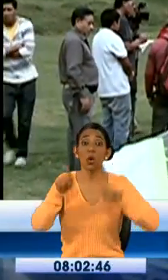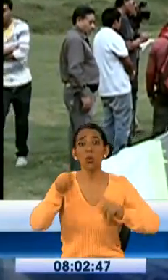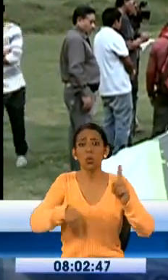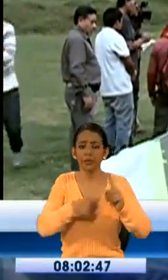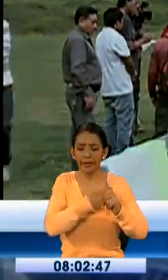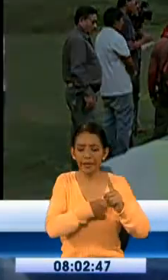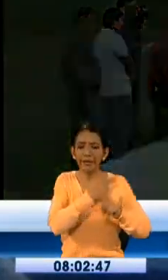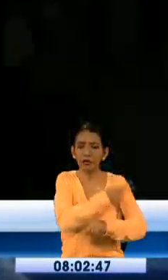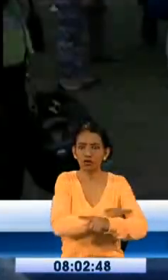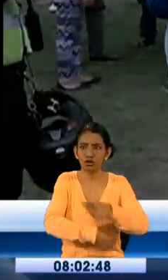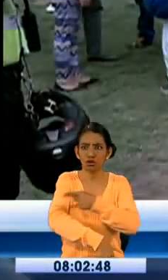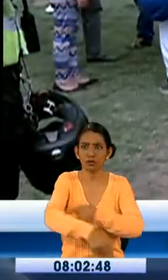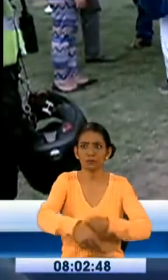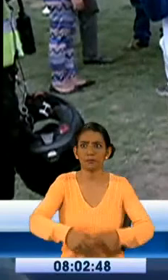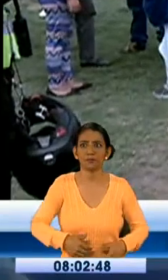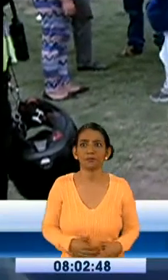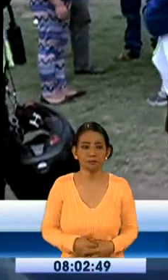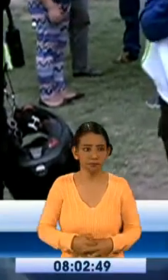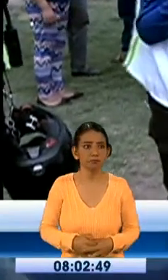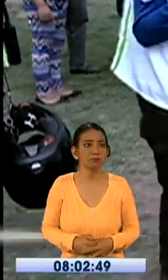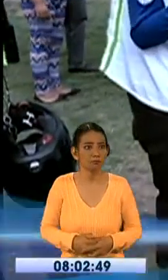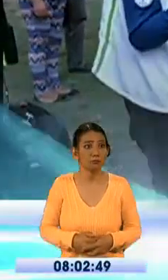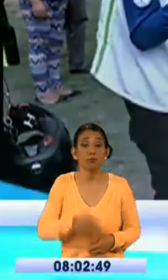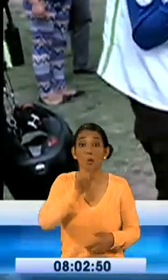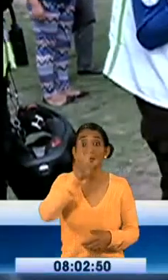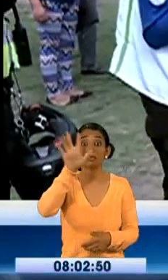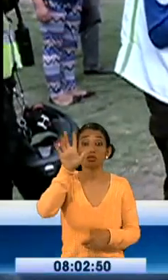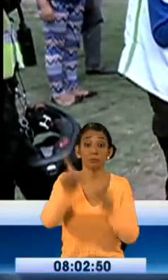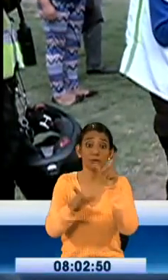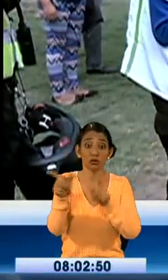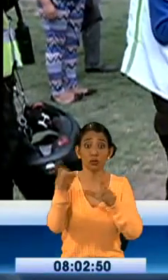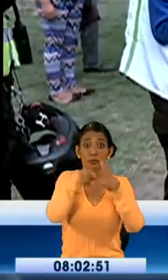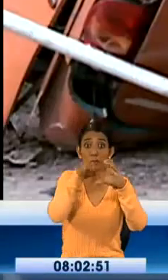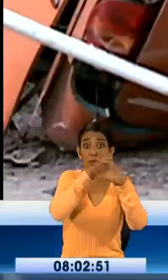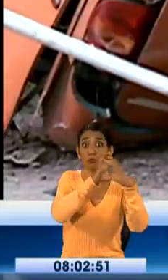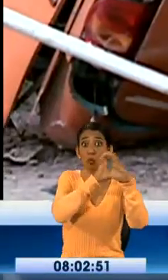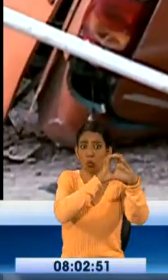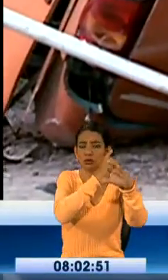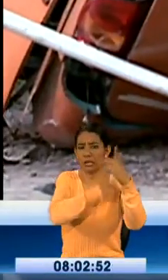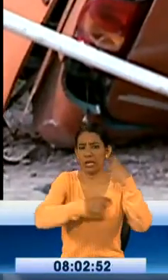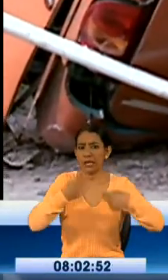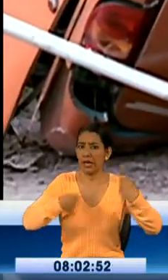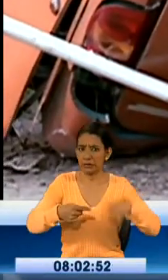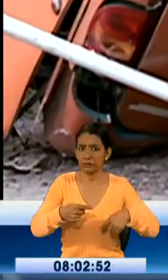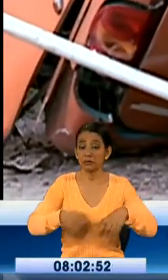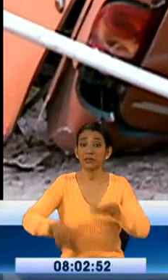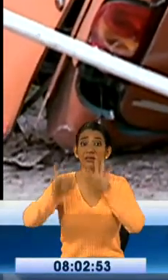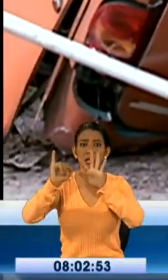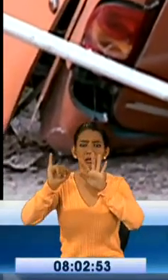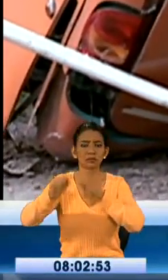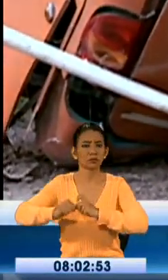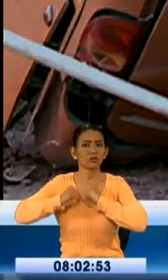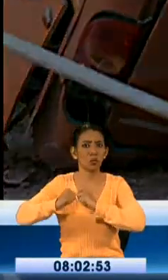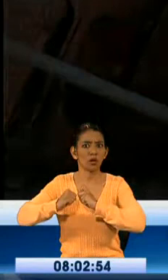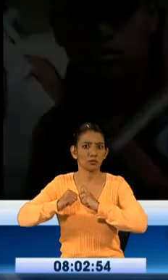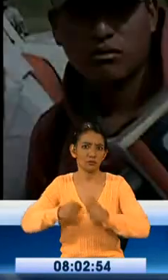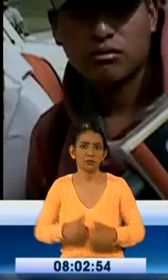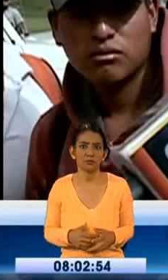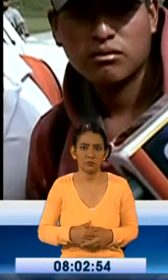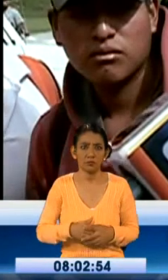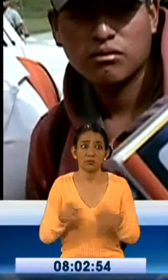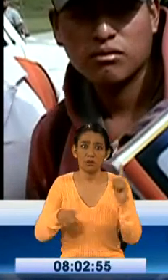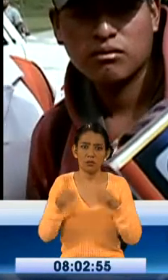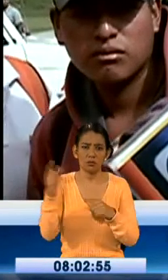sus extremidades. 25 personas que viajaban en el bus resultaron heridas, de las cuales 6 sufrieron golpes de gravedad. Había